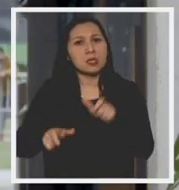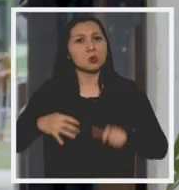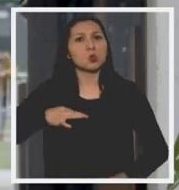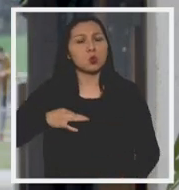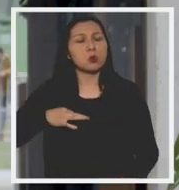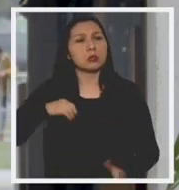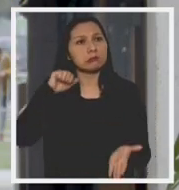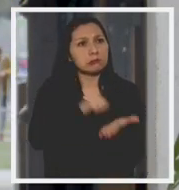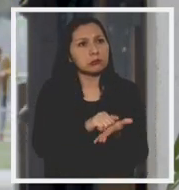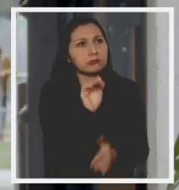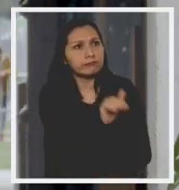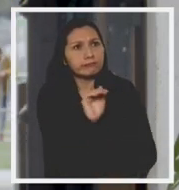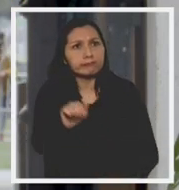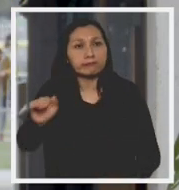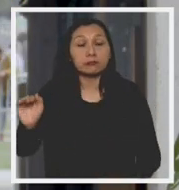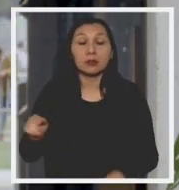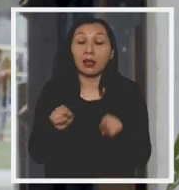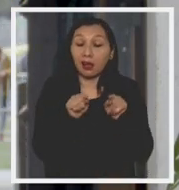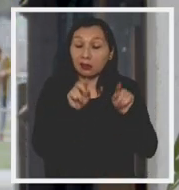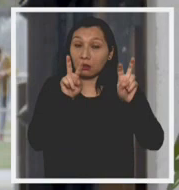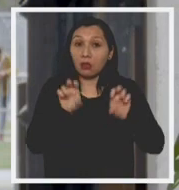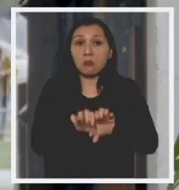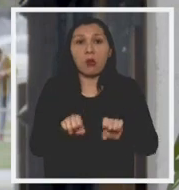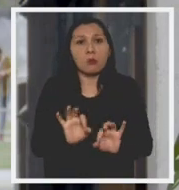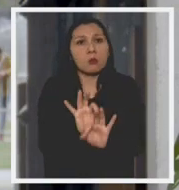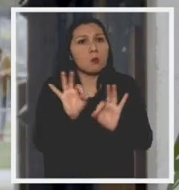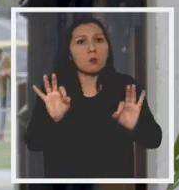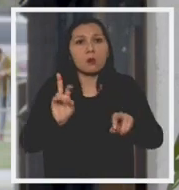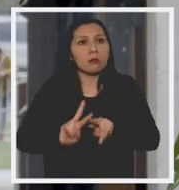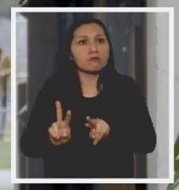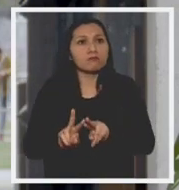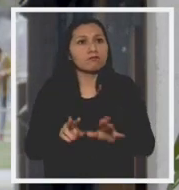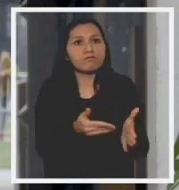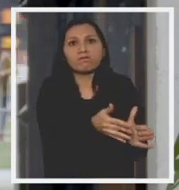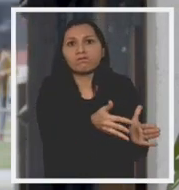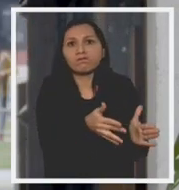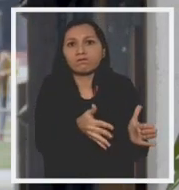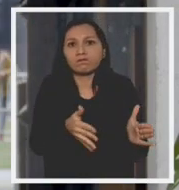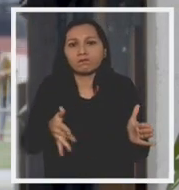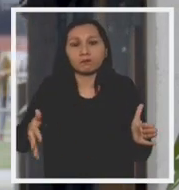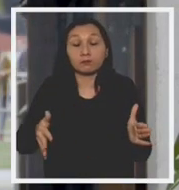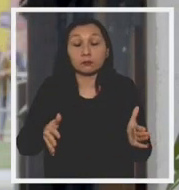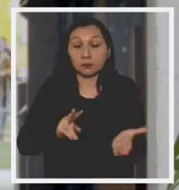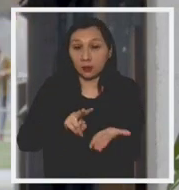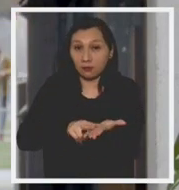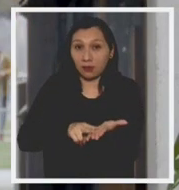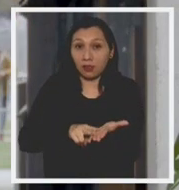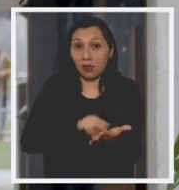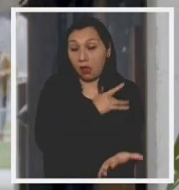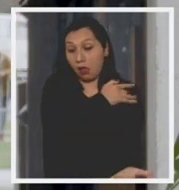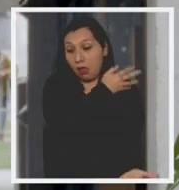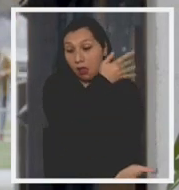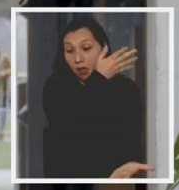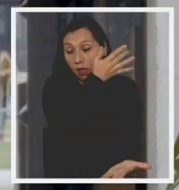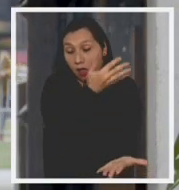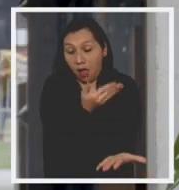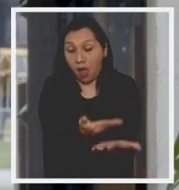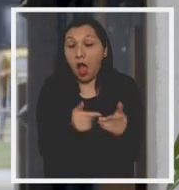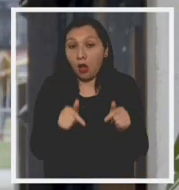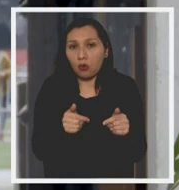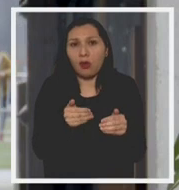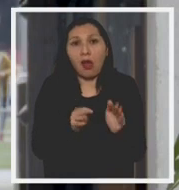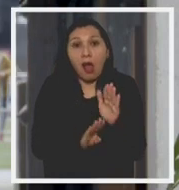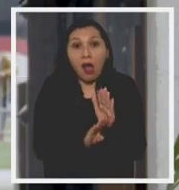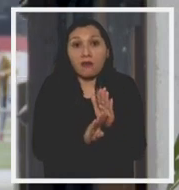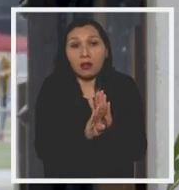malestar ciudadano, y esos acuerdos no se produjeron. Y la verdad es que desde entonces hasta ahora hemos